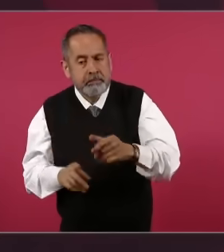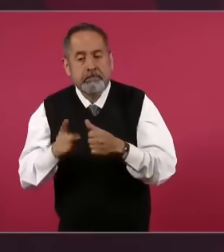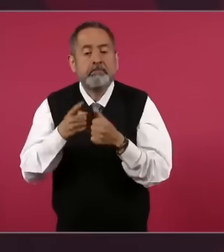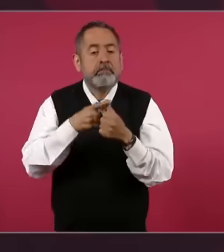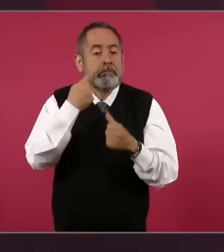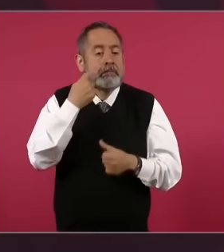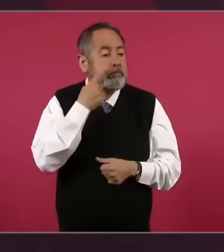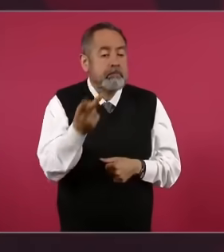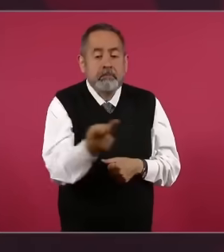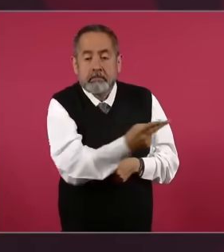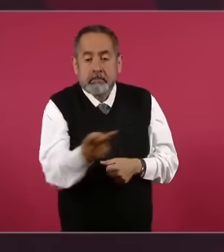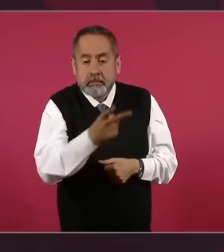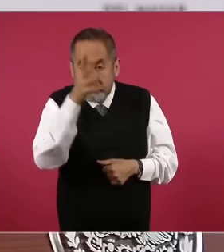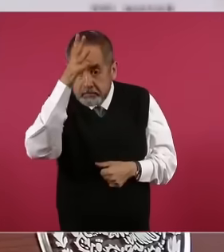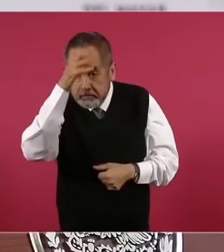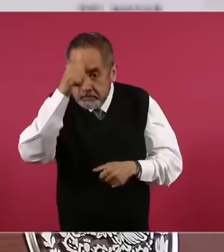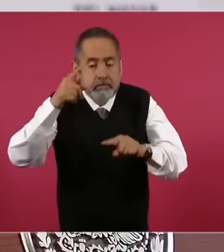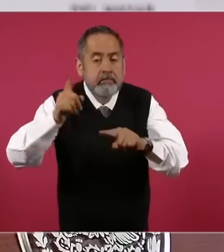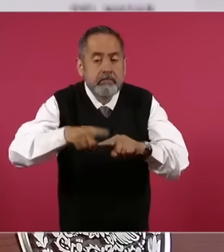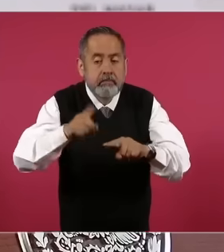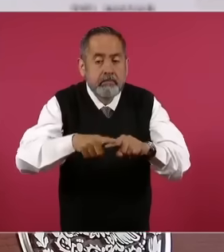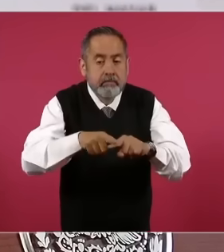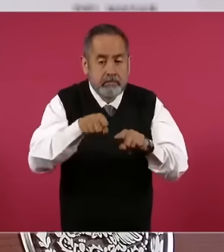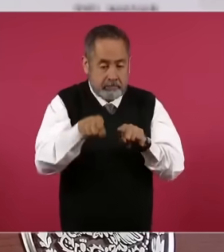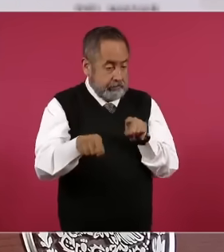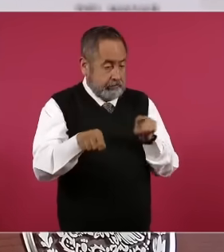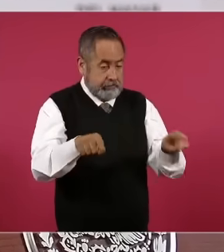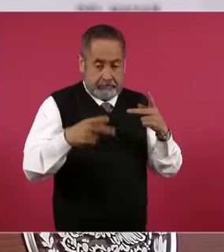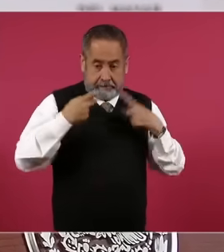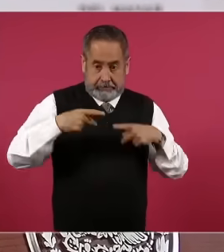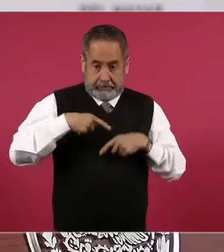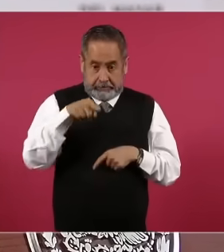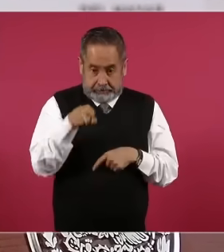esto fueron las dos personas